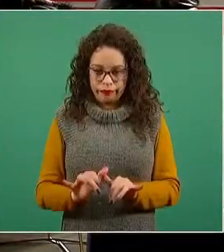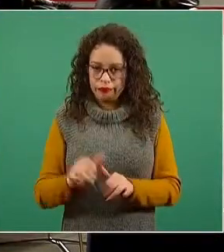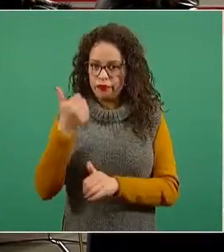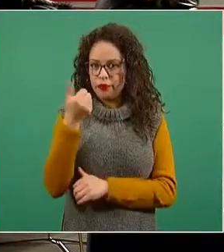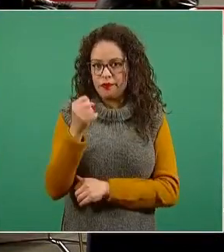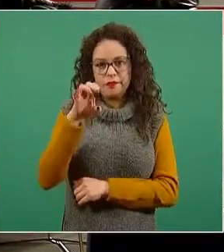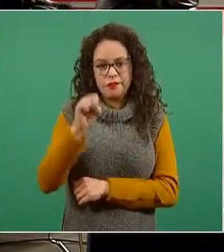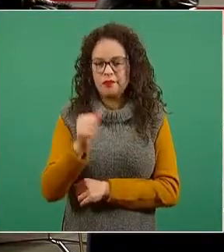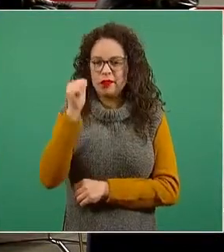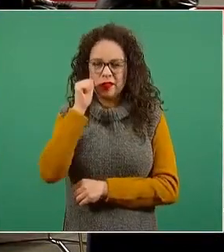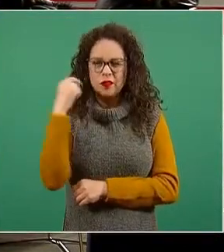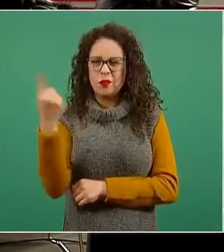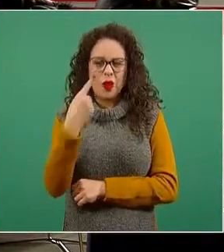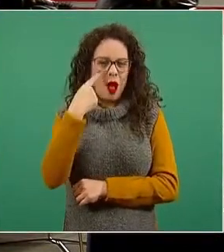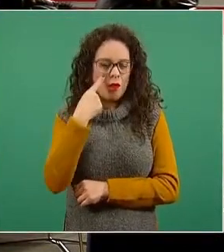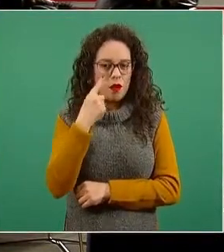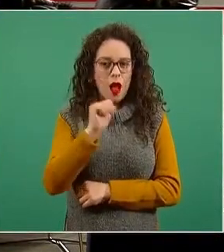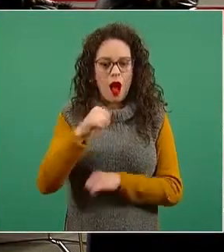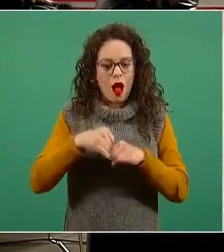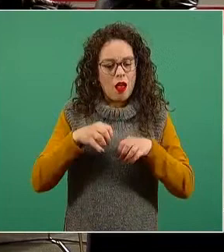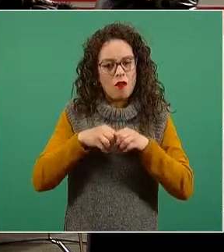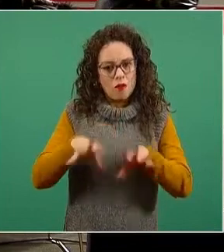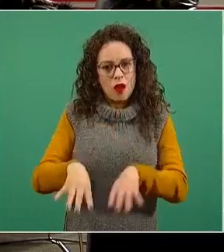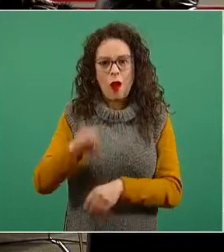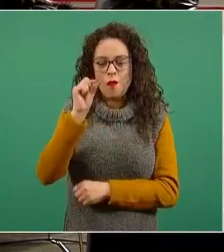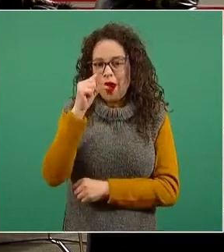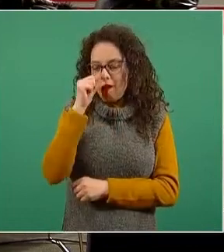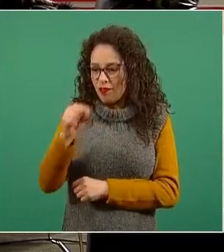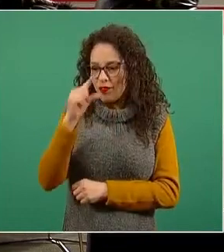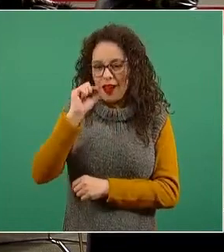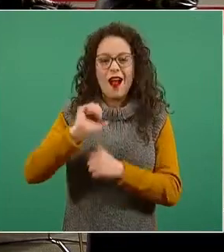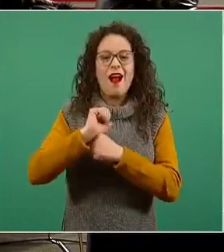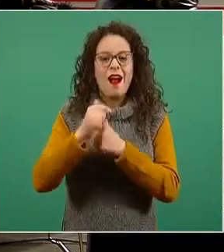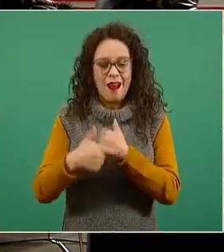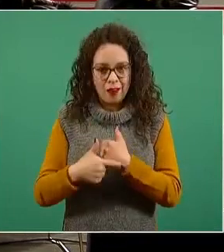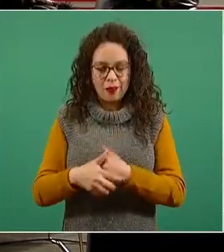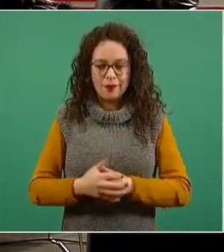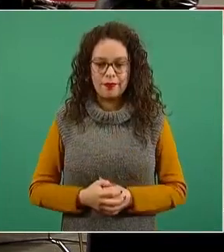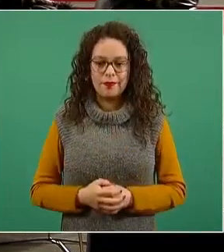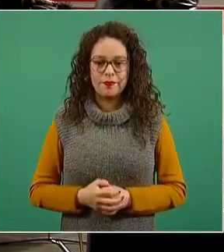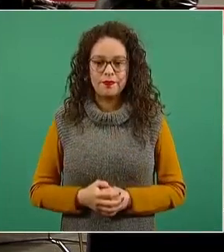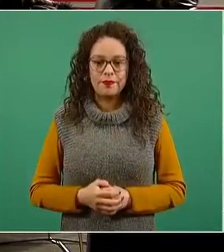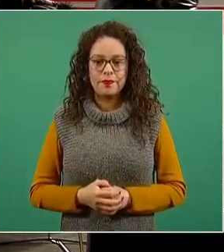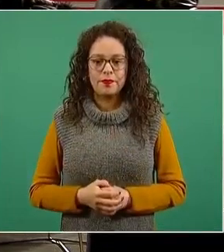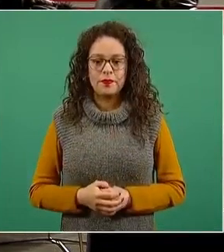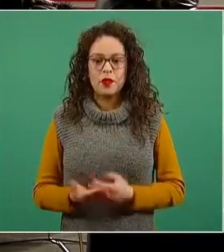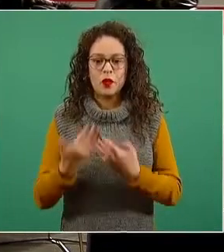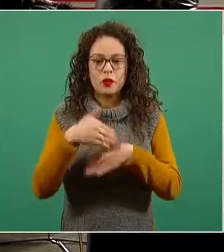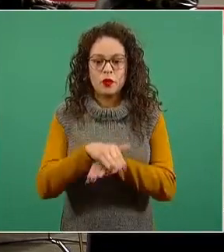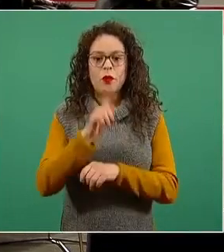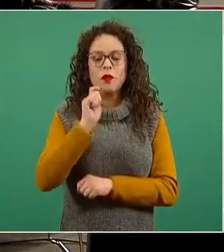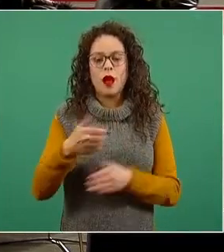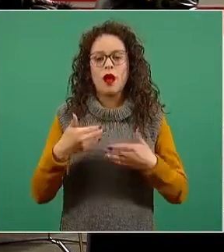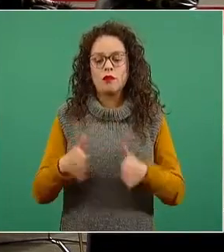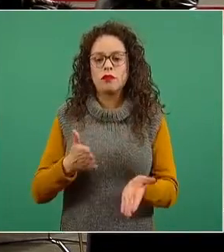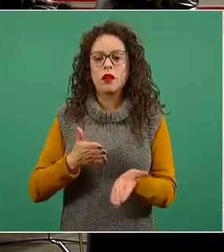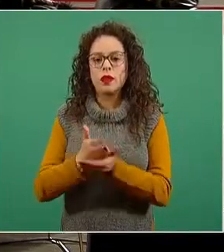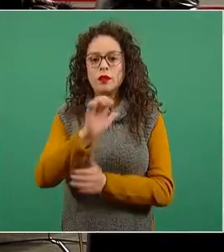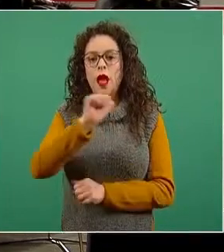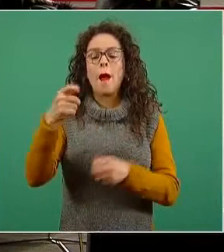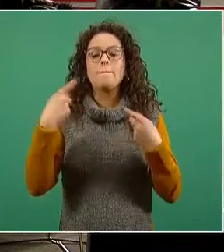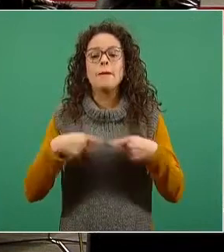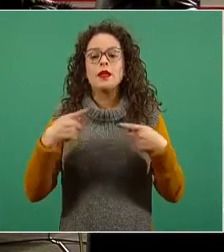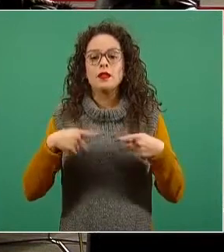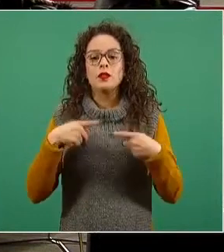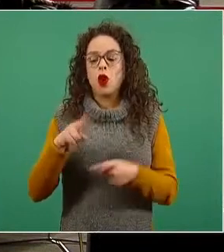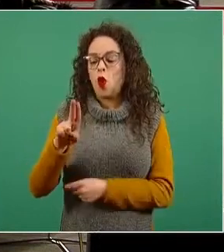de información, algunas fallas intermitentes en el acceso de los usuarios. Los usuarios